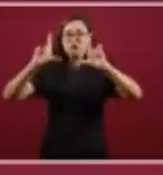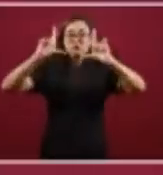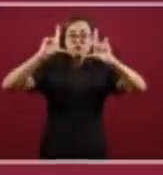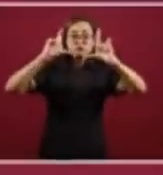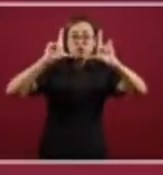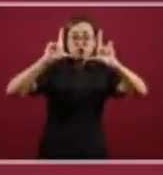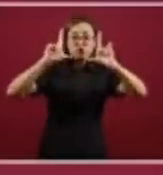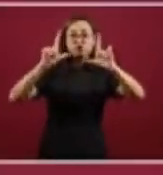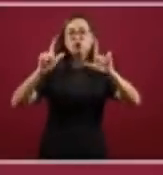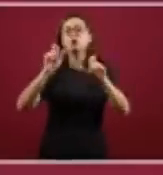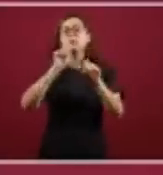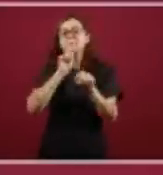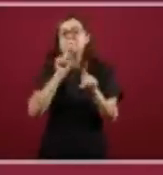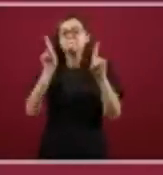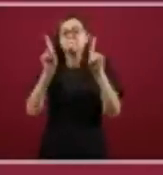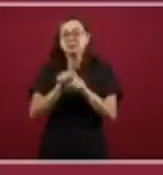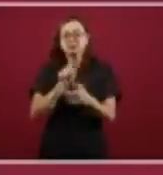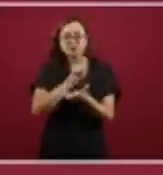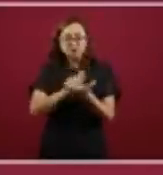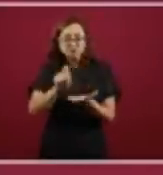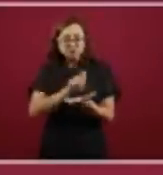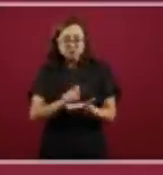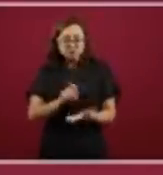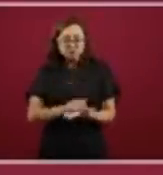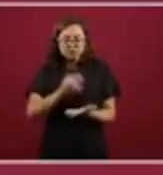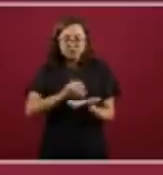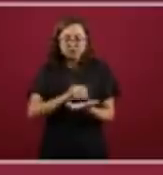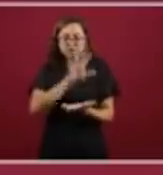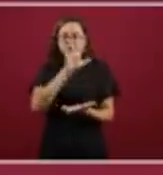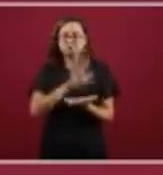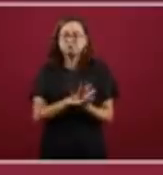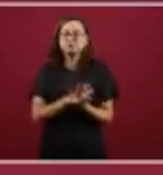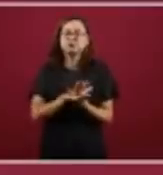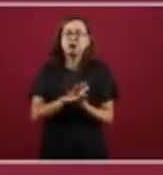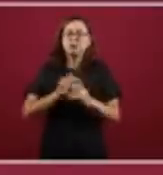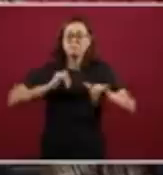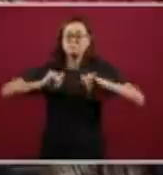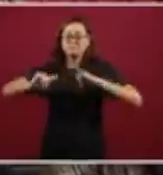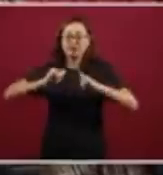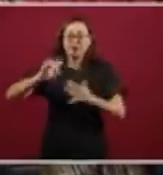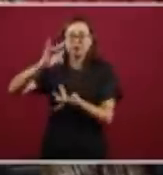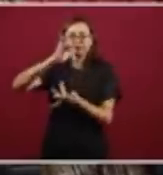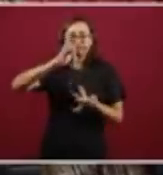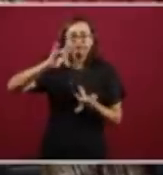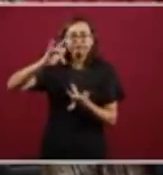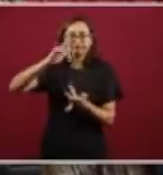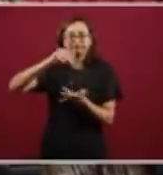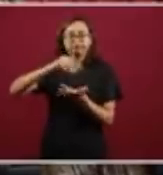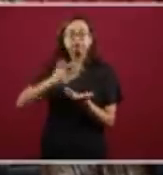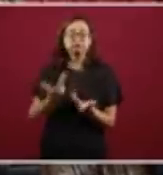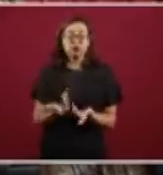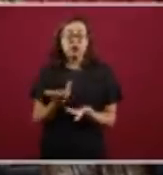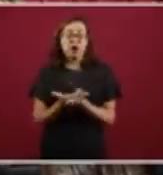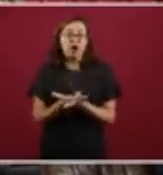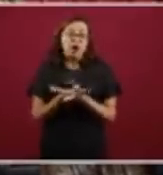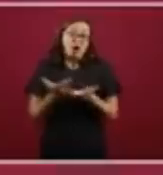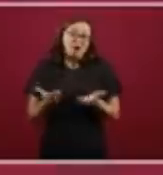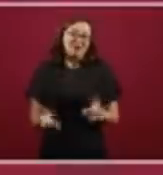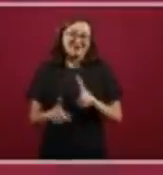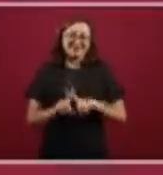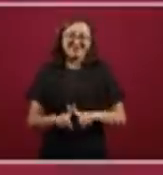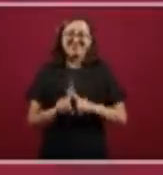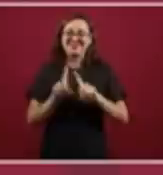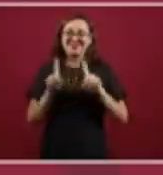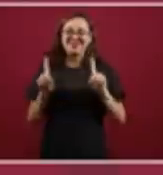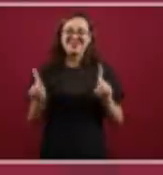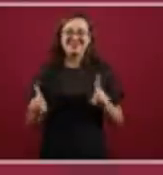su georreferencia y obviamente sus datos. De tal manera que es una gran virtud el modelo